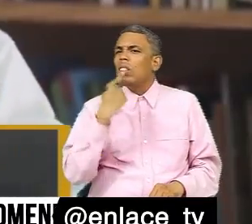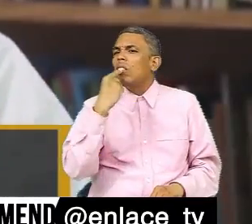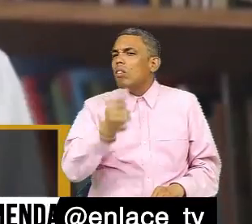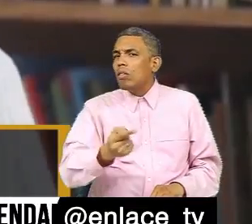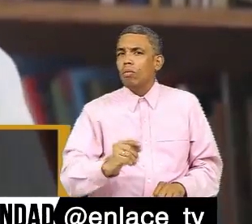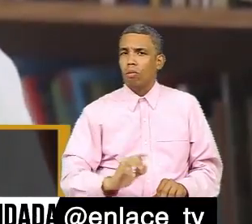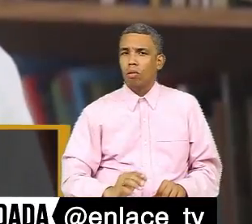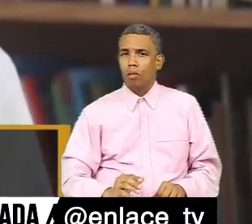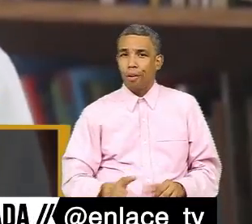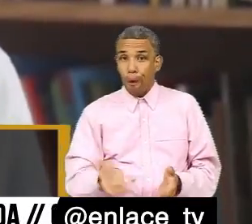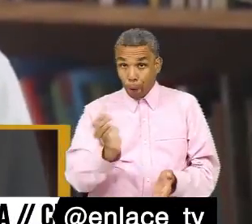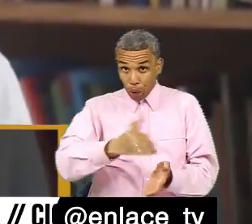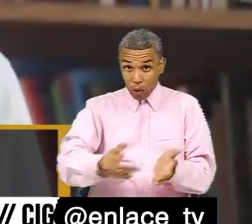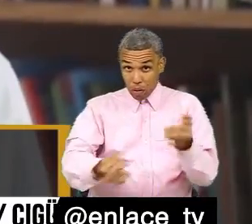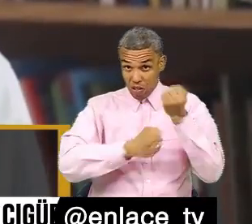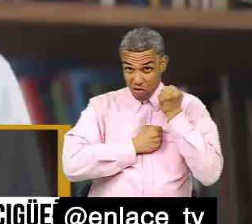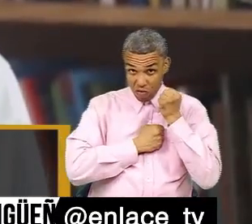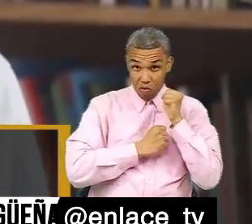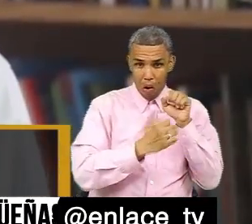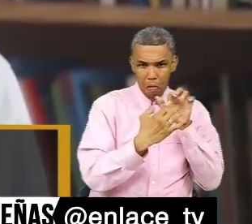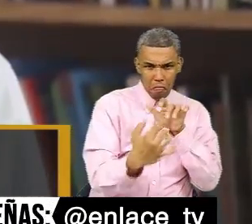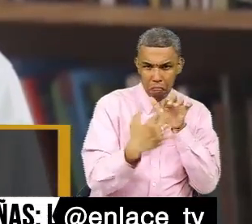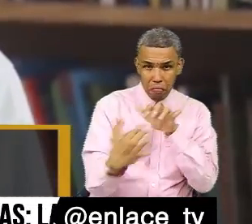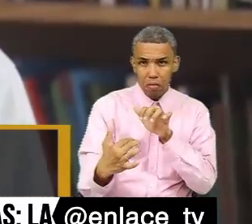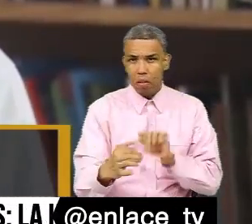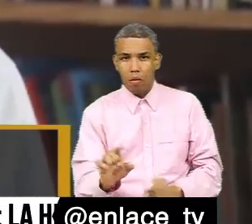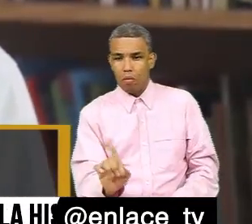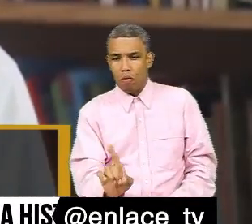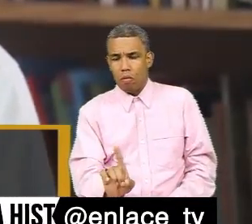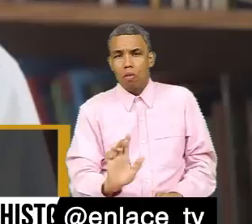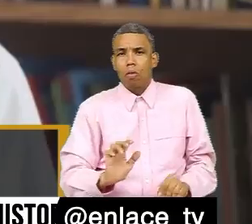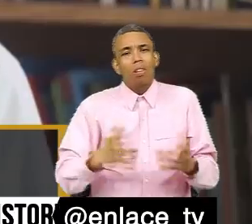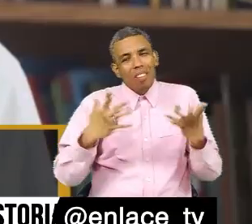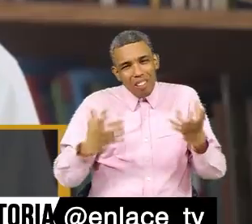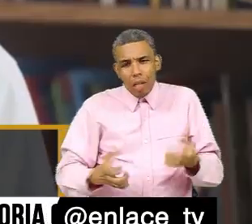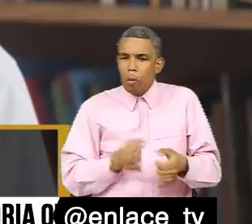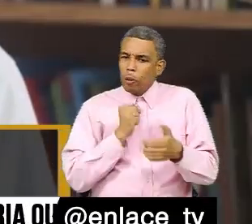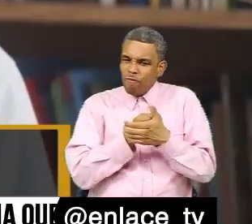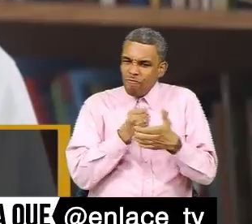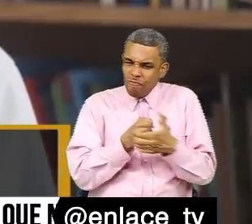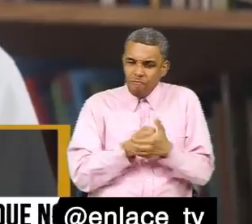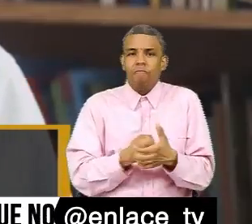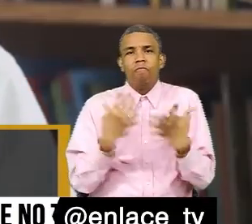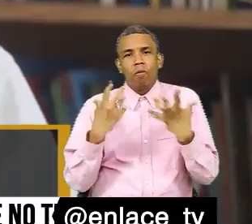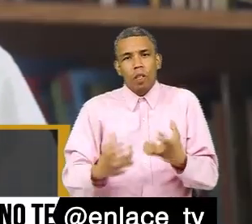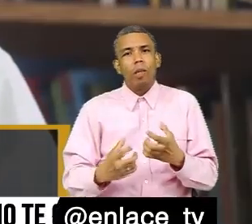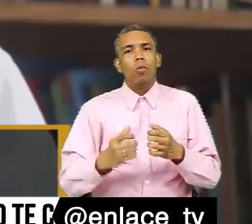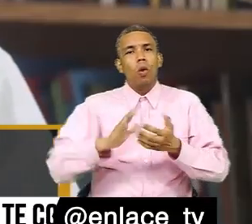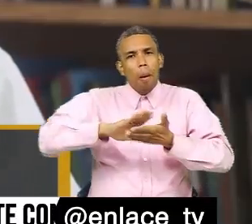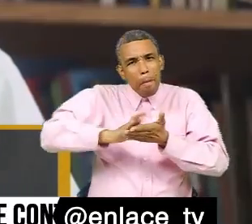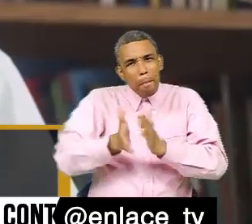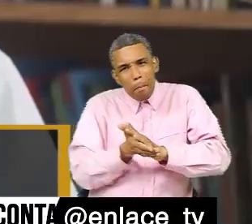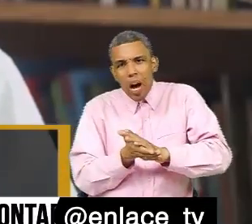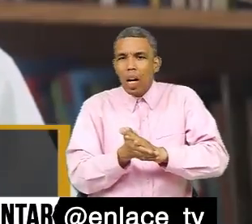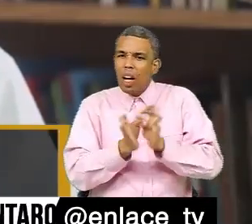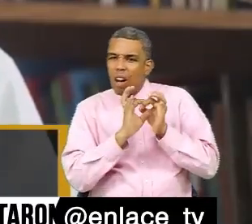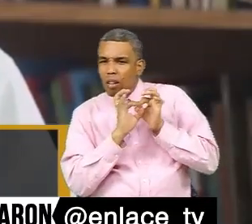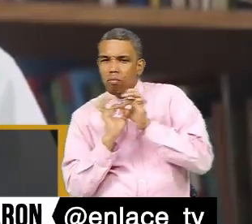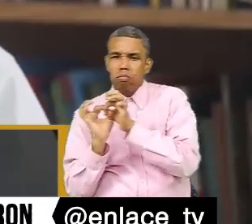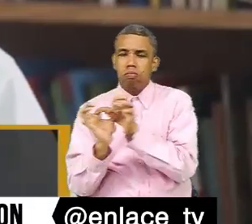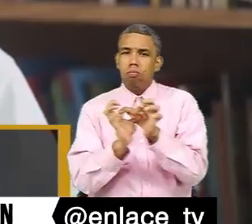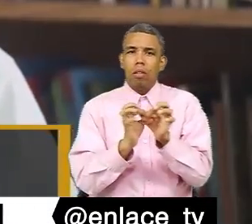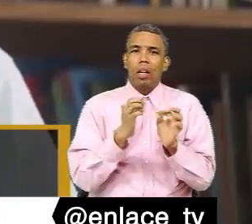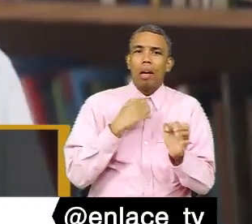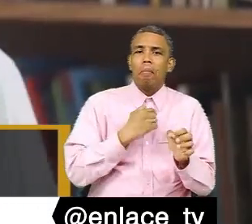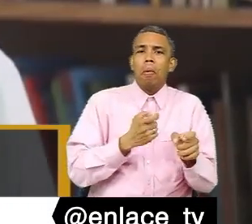el mundo que sus frentes guerrilleros en todo el país permanecerán en cese al fuego